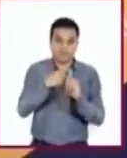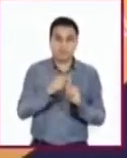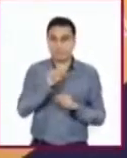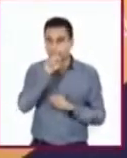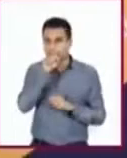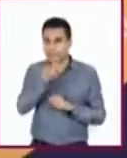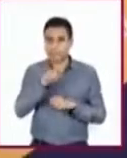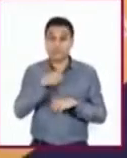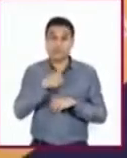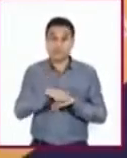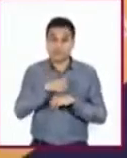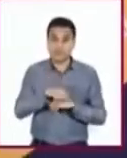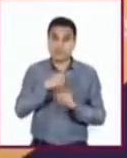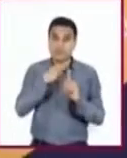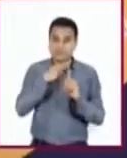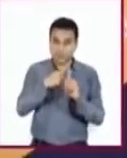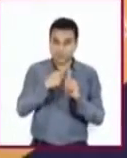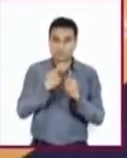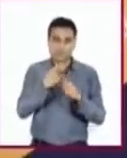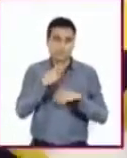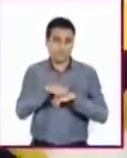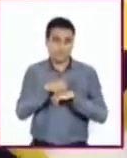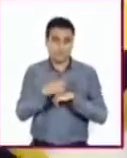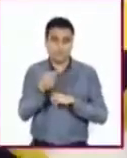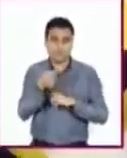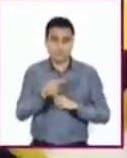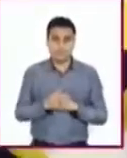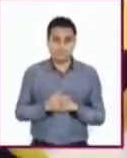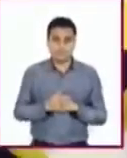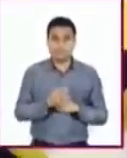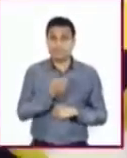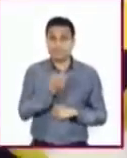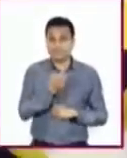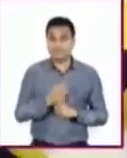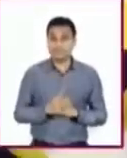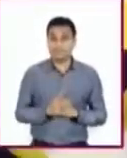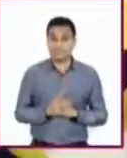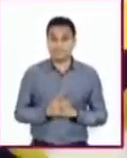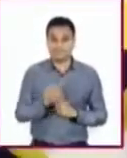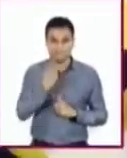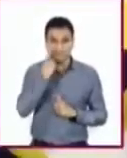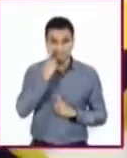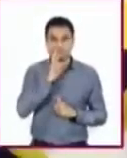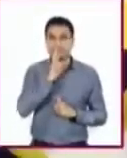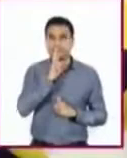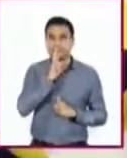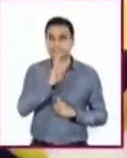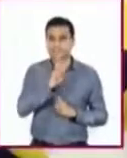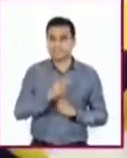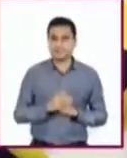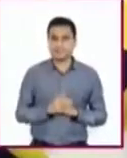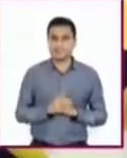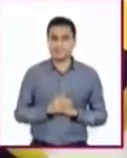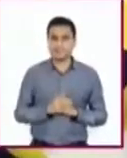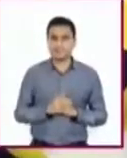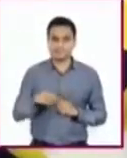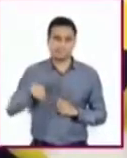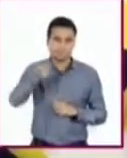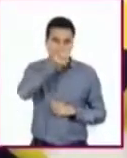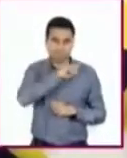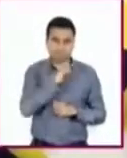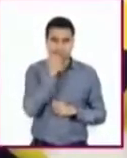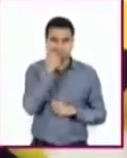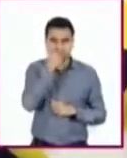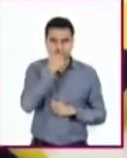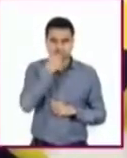número positivo menos un número negativo. Sí, Leslie, resolvamos las operaciones. En casa, tomen